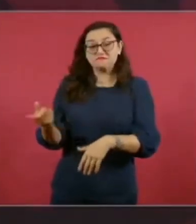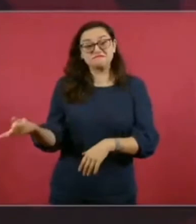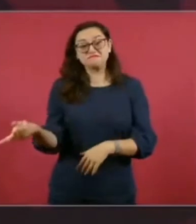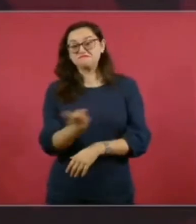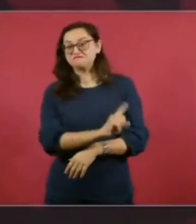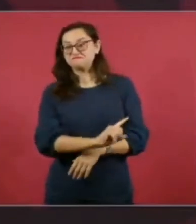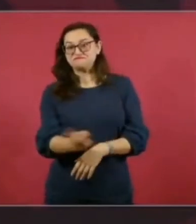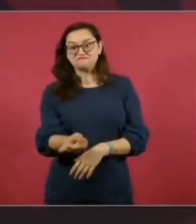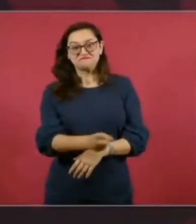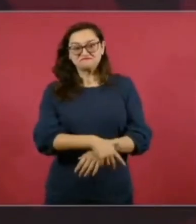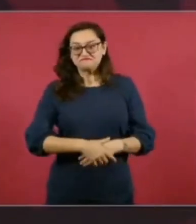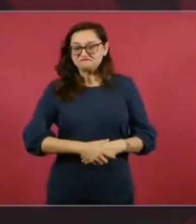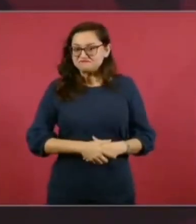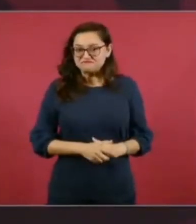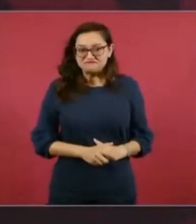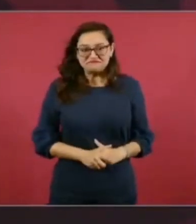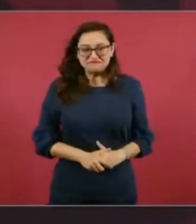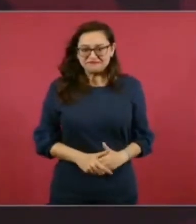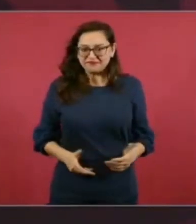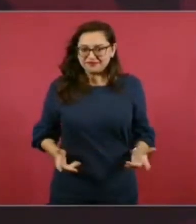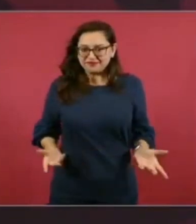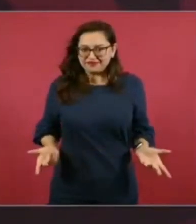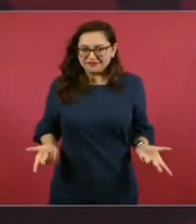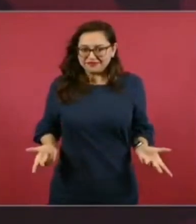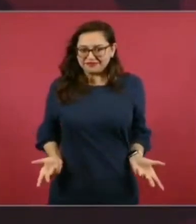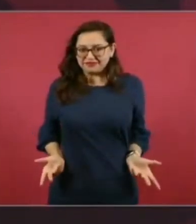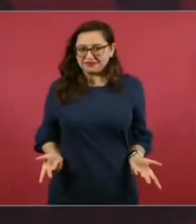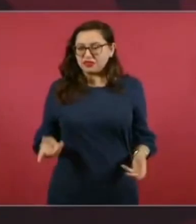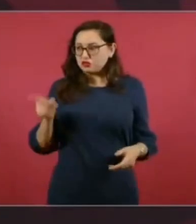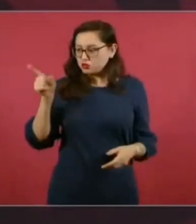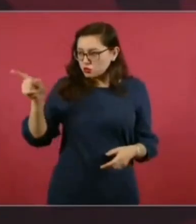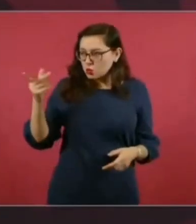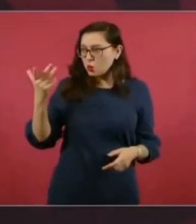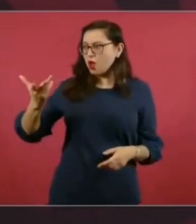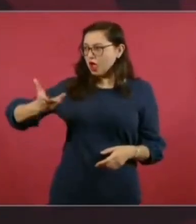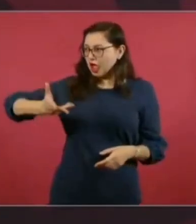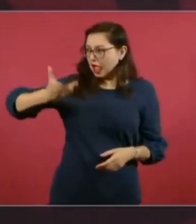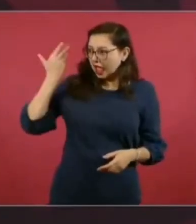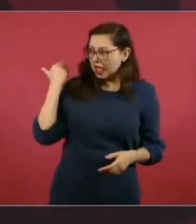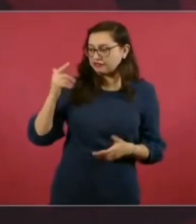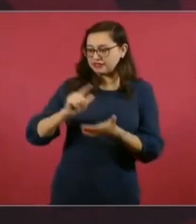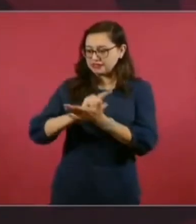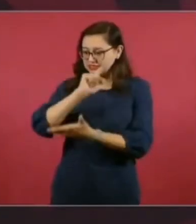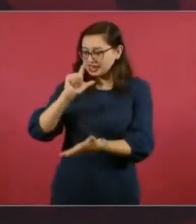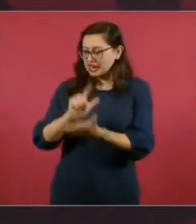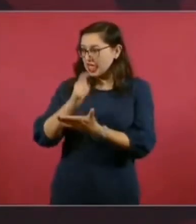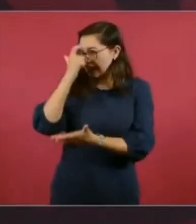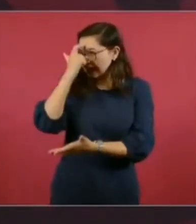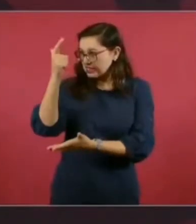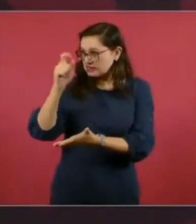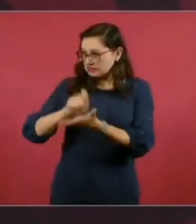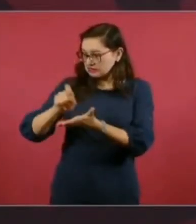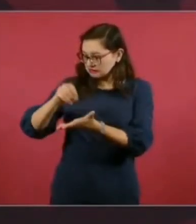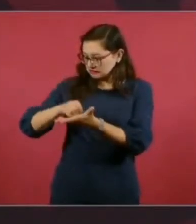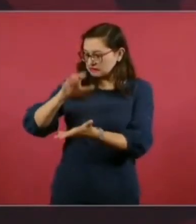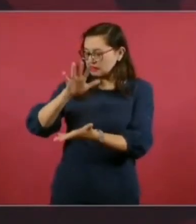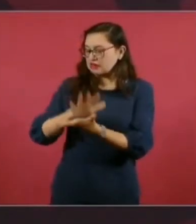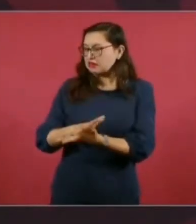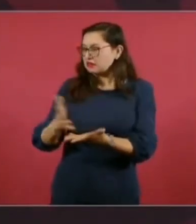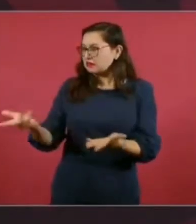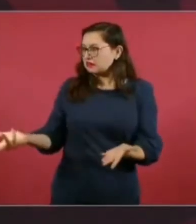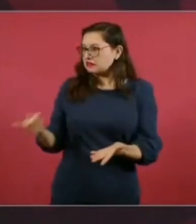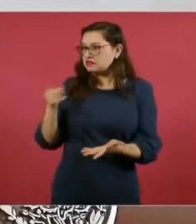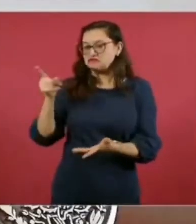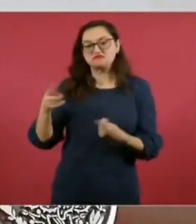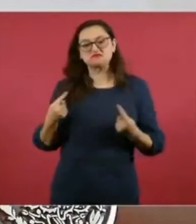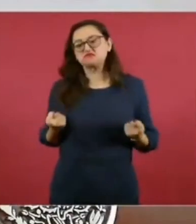en favor de los intereses minoritarios, sino ahora sin ley, sin